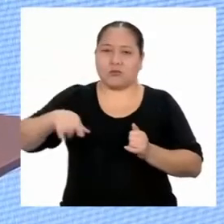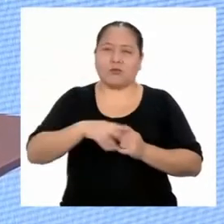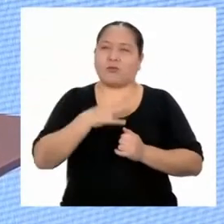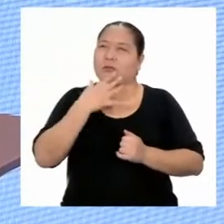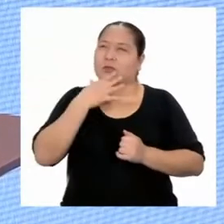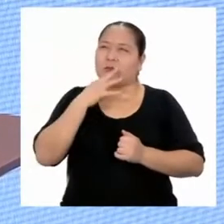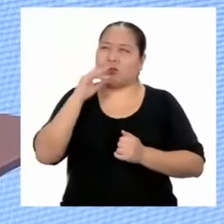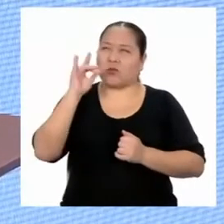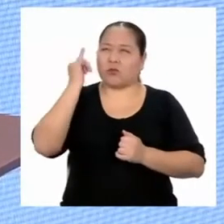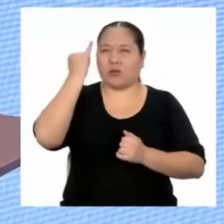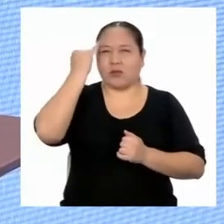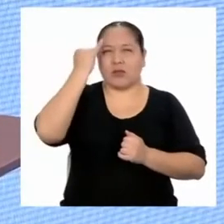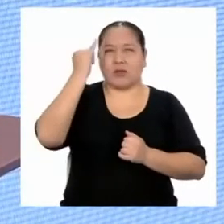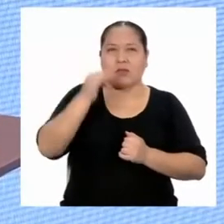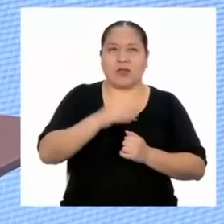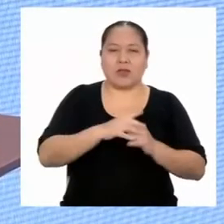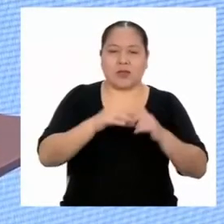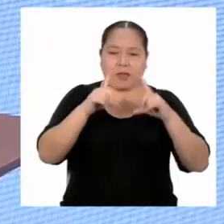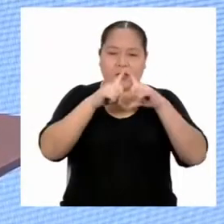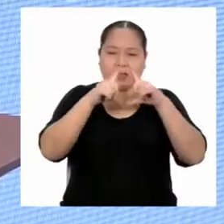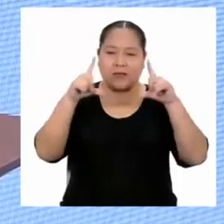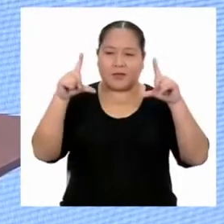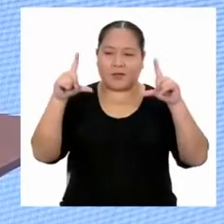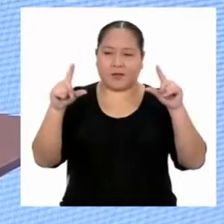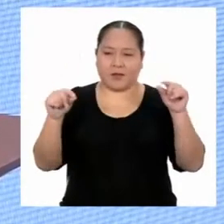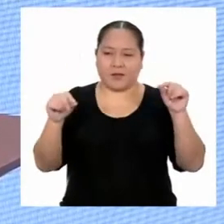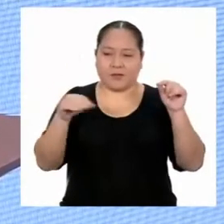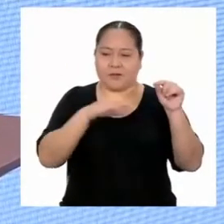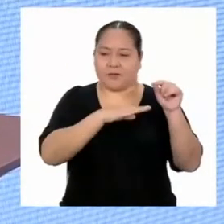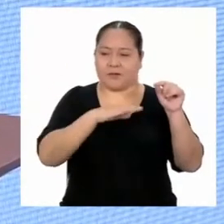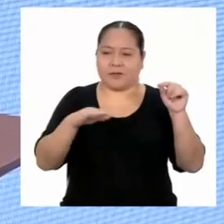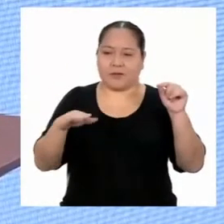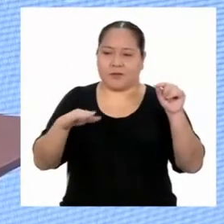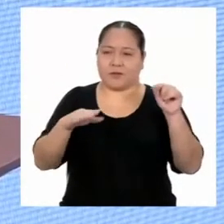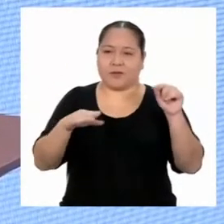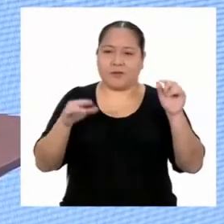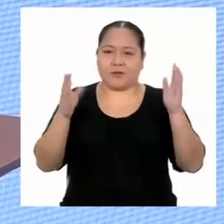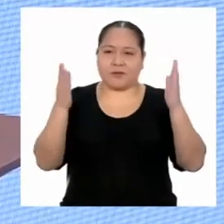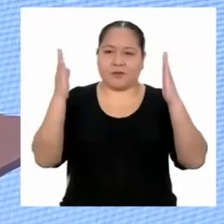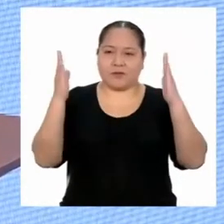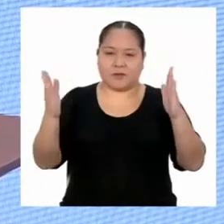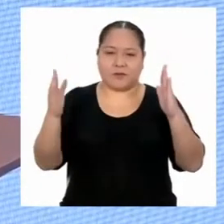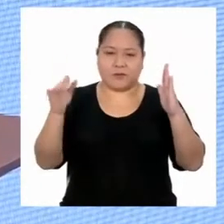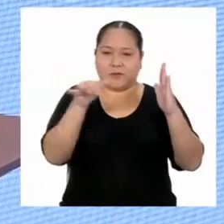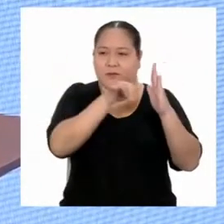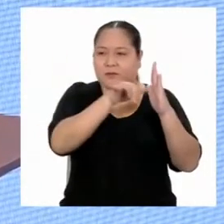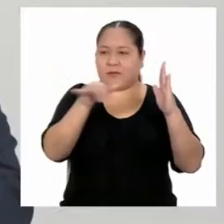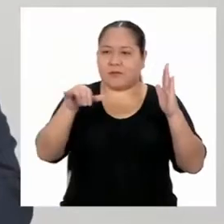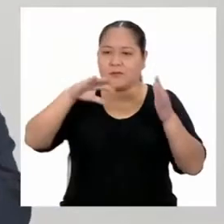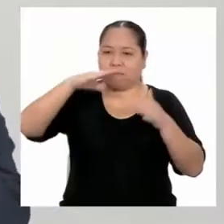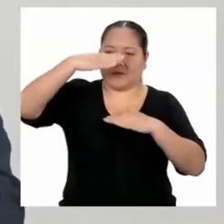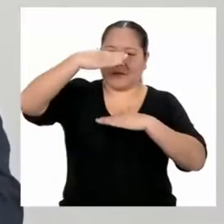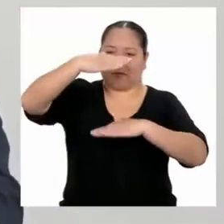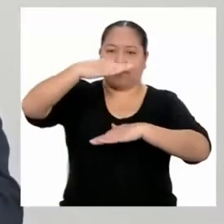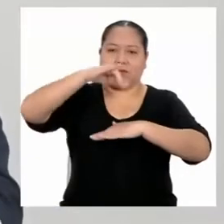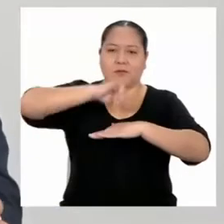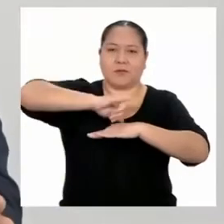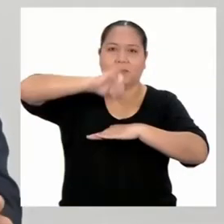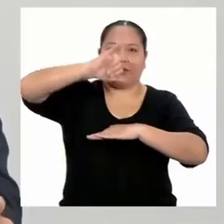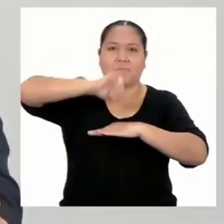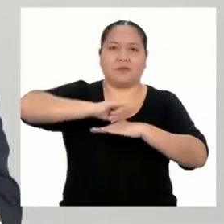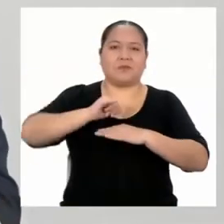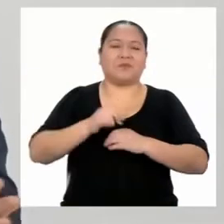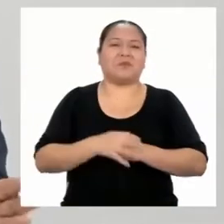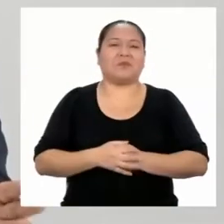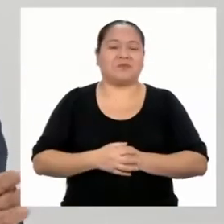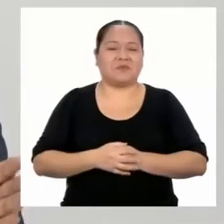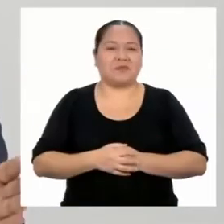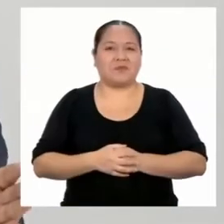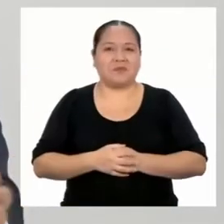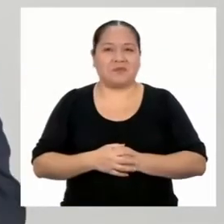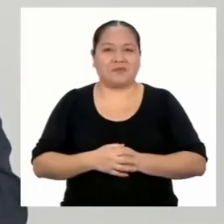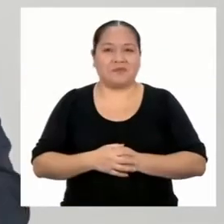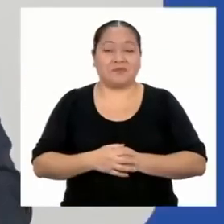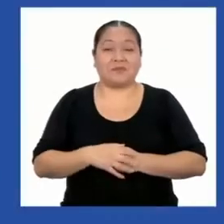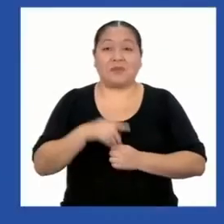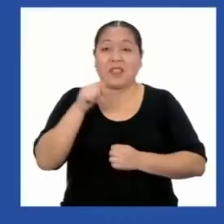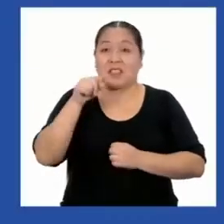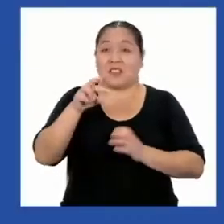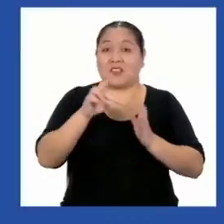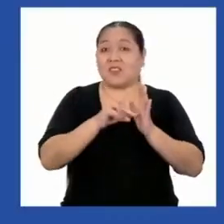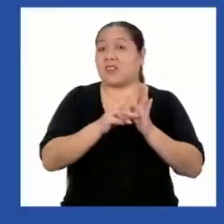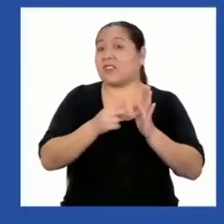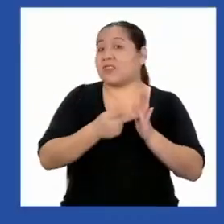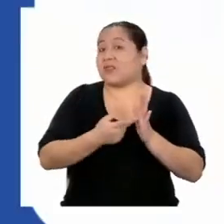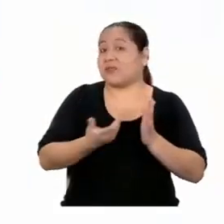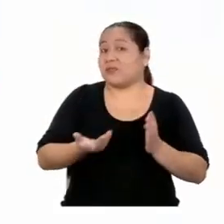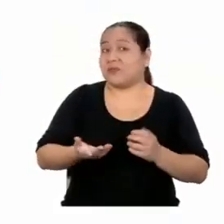idea. El rectángulo se caracteriza por sus lados opuestos. Son iguales. Muy bien. ¿Y eso nos quiere